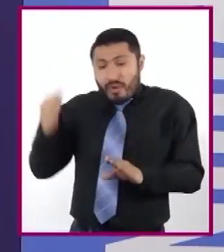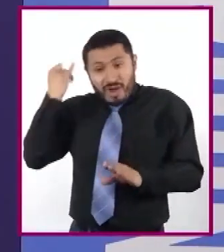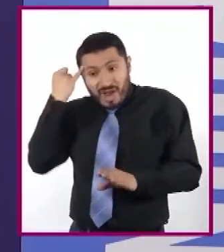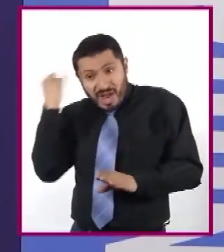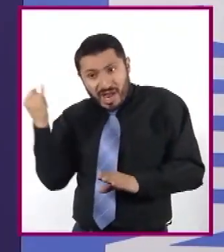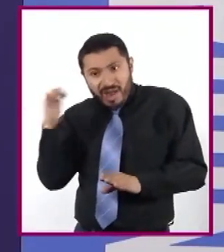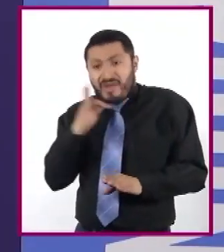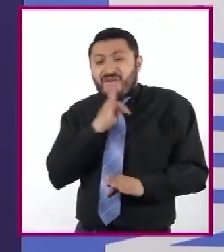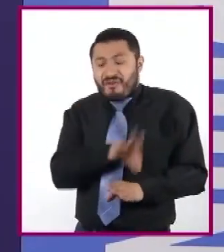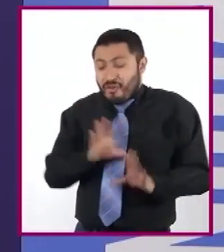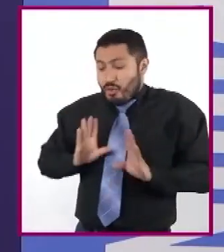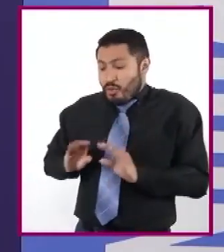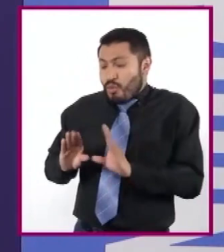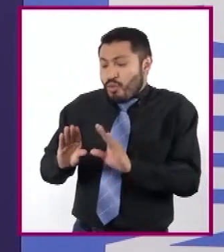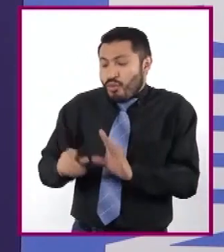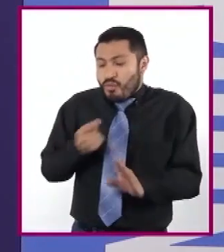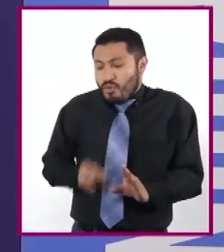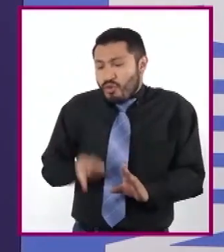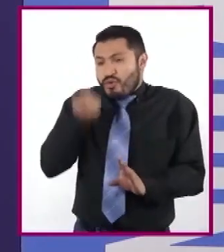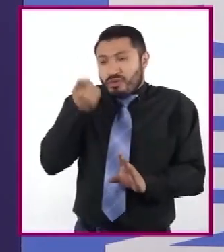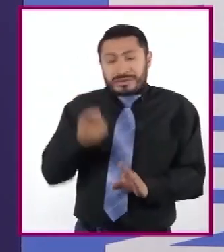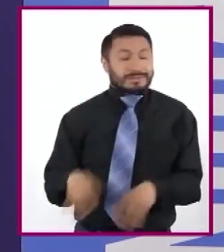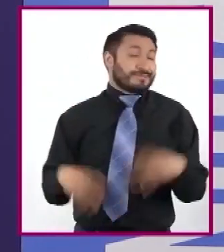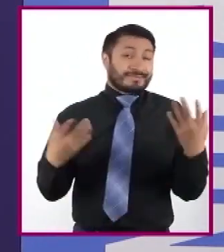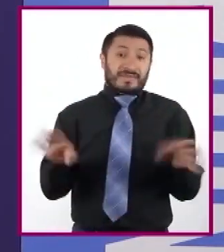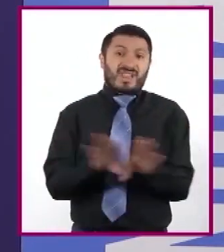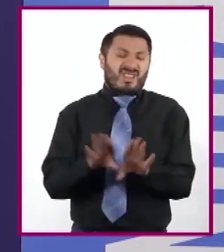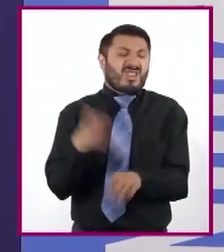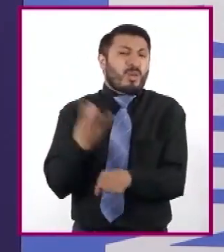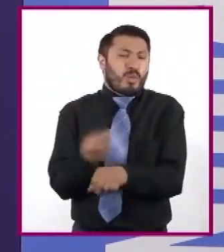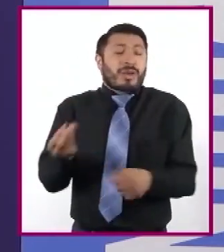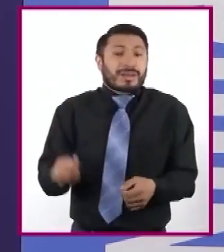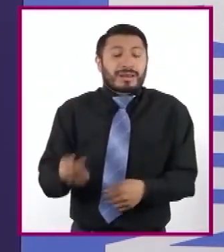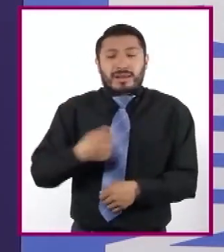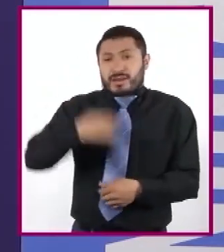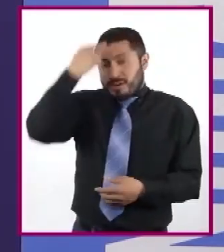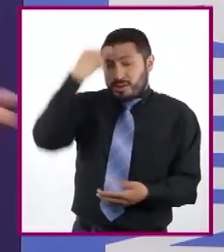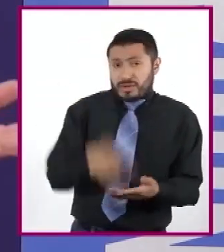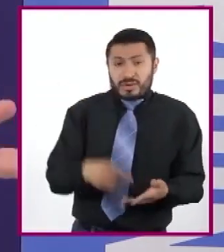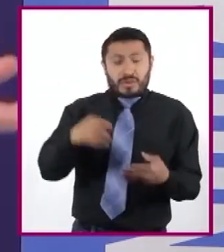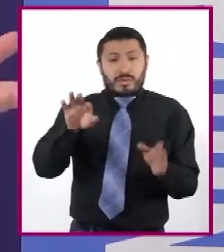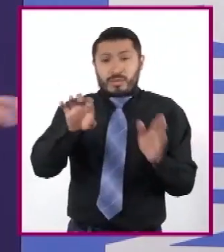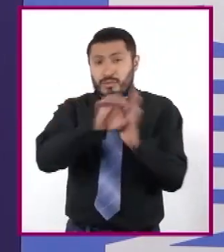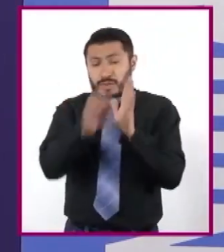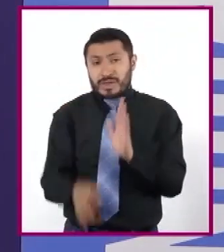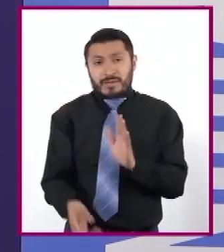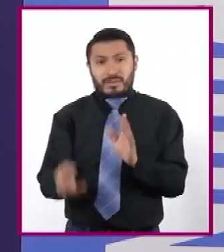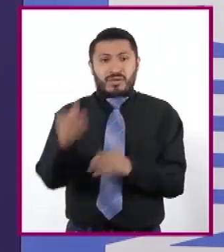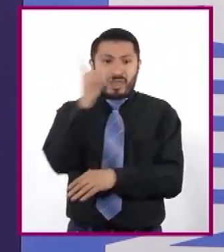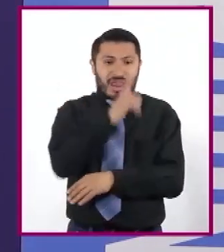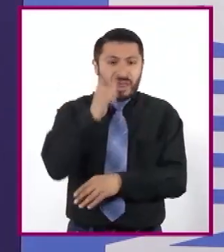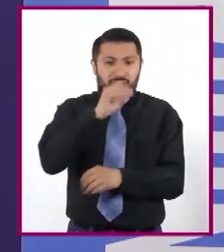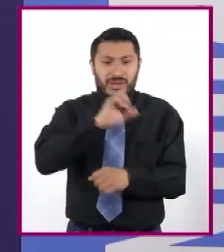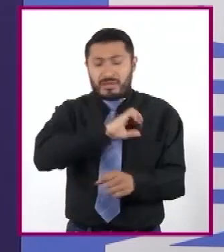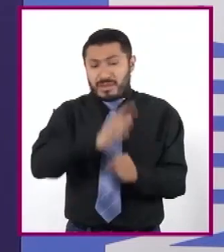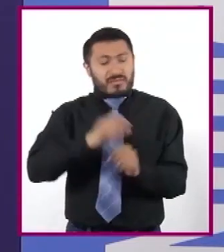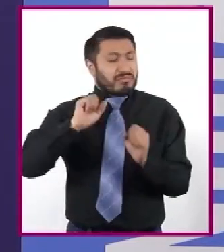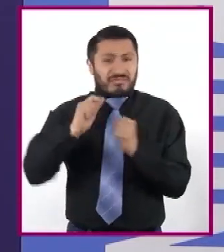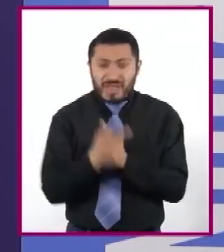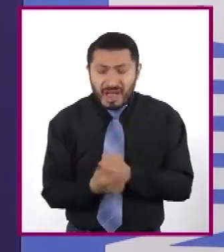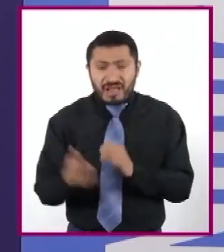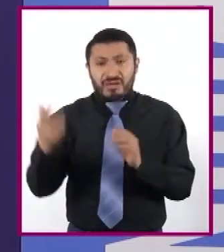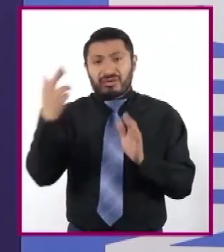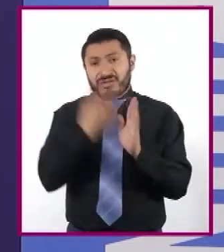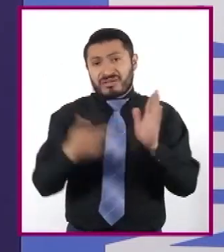Mira, yo pienso que podrían darse talleres para padres en los que un especialista, por ejemplo, un lingüista,